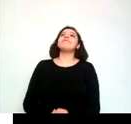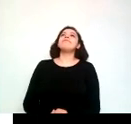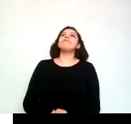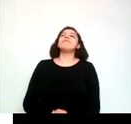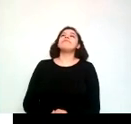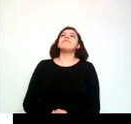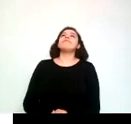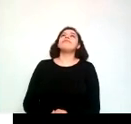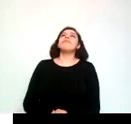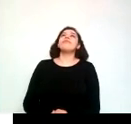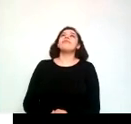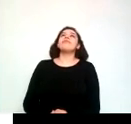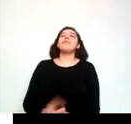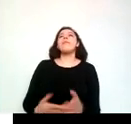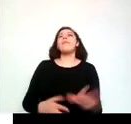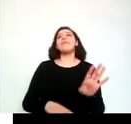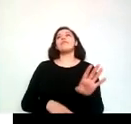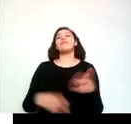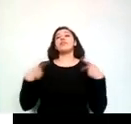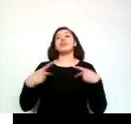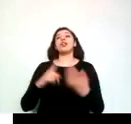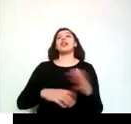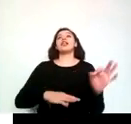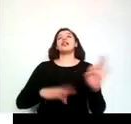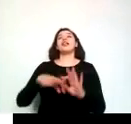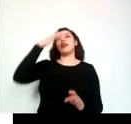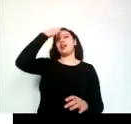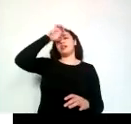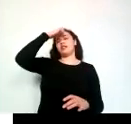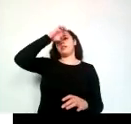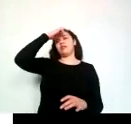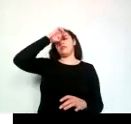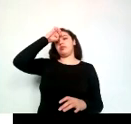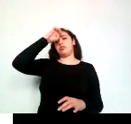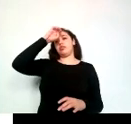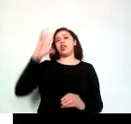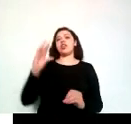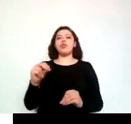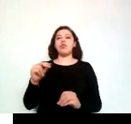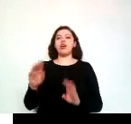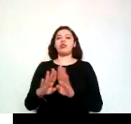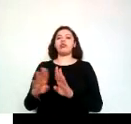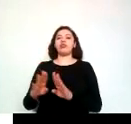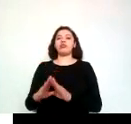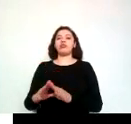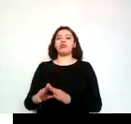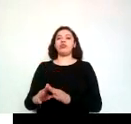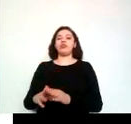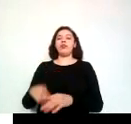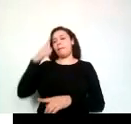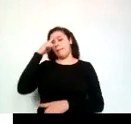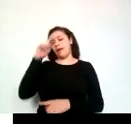colaboradores con una experiencia que no está siendo suficiente para desempeñarse adecuadamente y que